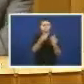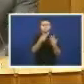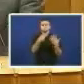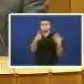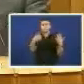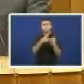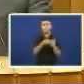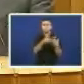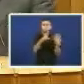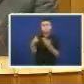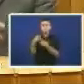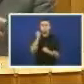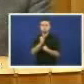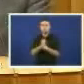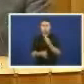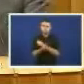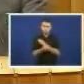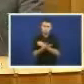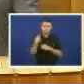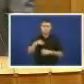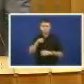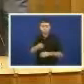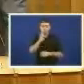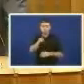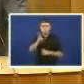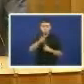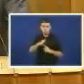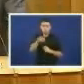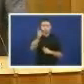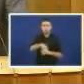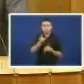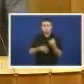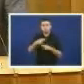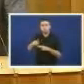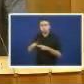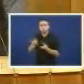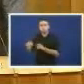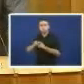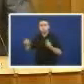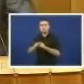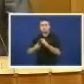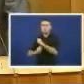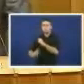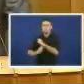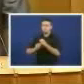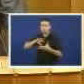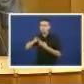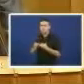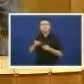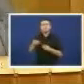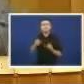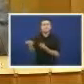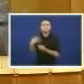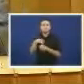carácter tecnológico complementase co desenvolvemento dunha política de solo empresarial estratégica que atendendo as necesidades de solo empresarial